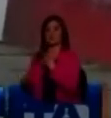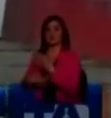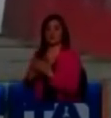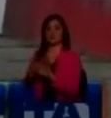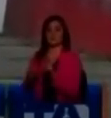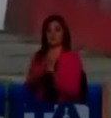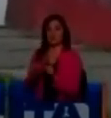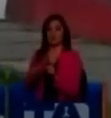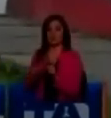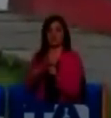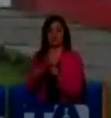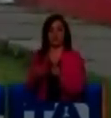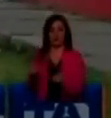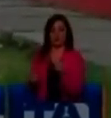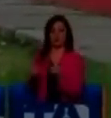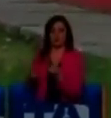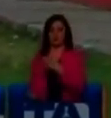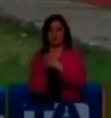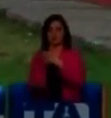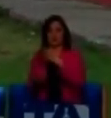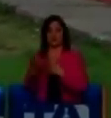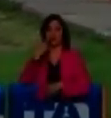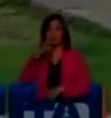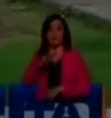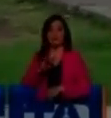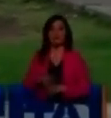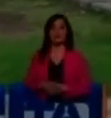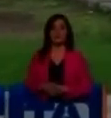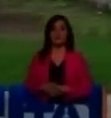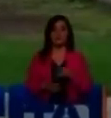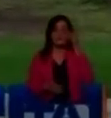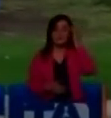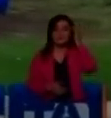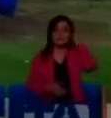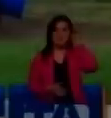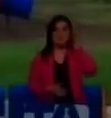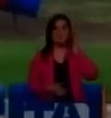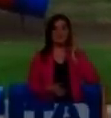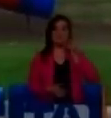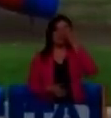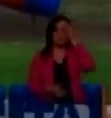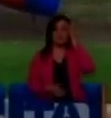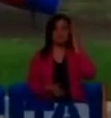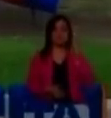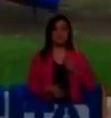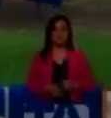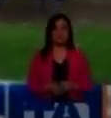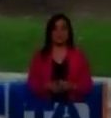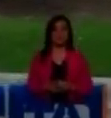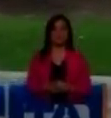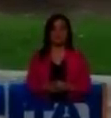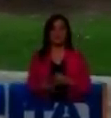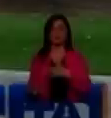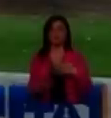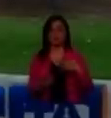o sea, queman el césped, ya vimos hace un rato en imágenes lo que está quemado. Hacen fogatas, las personas indigentes en las noches tratan